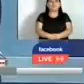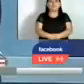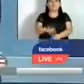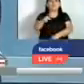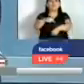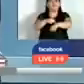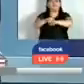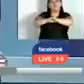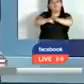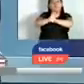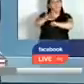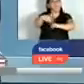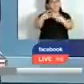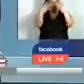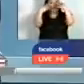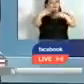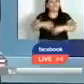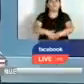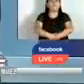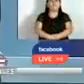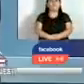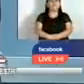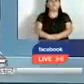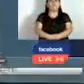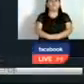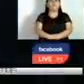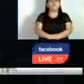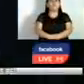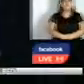Vamos a una pausa comercial, ya volvemos.